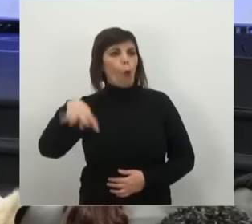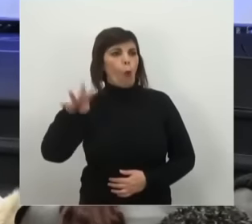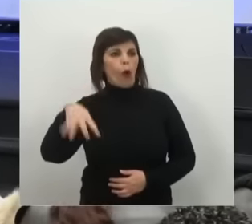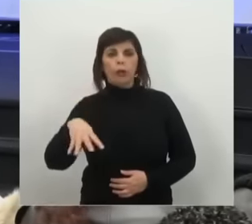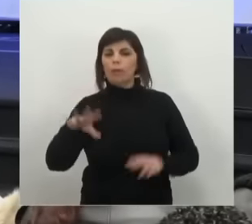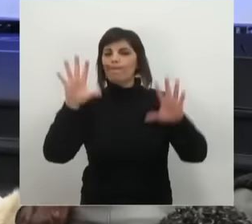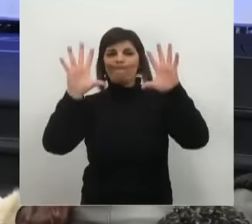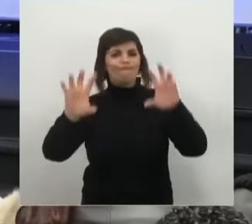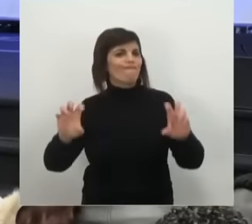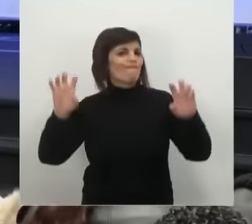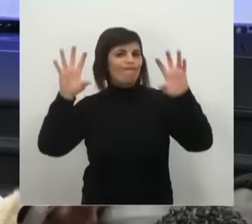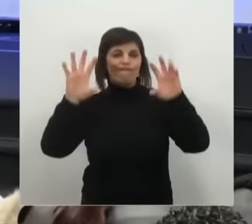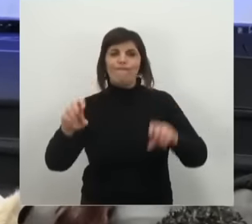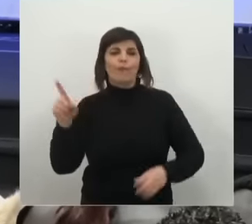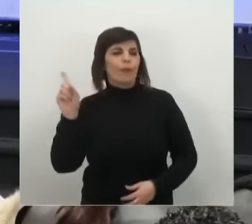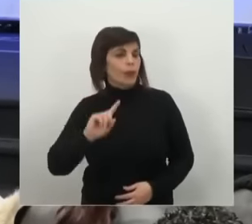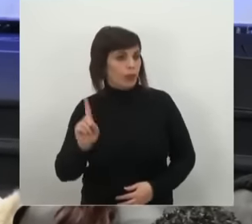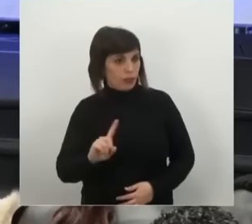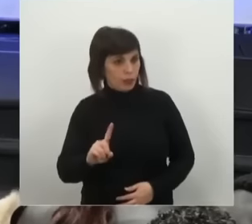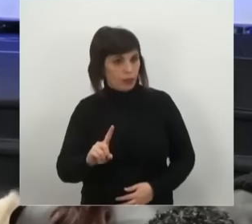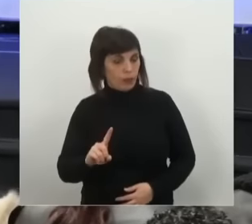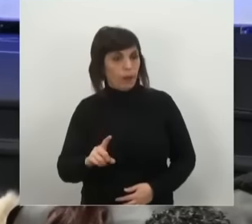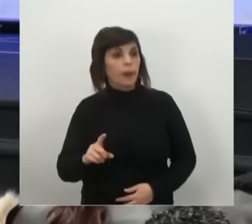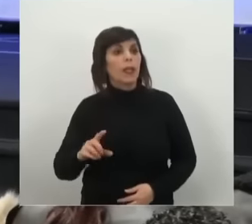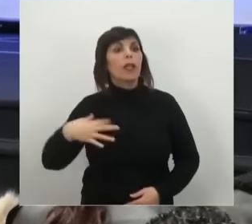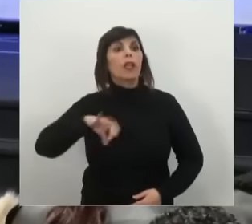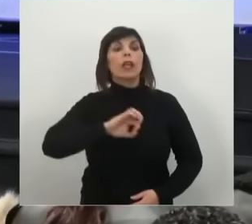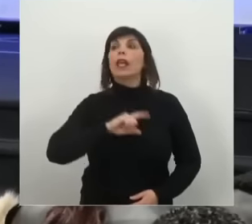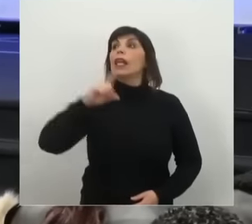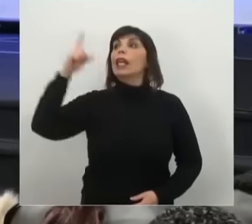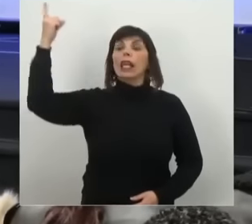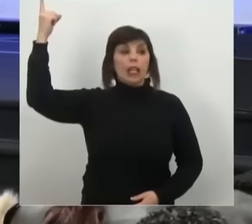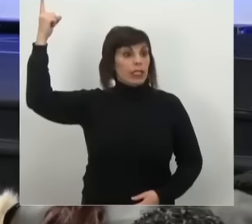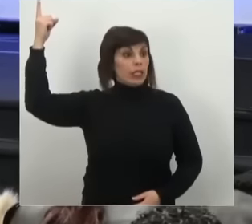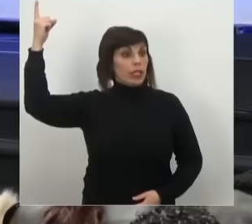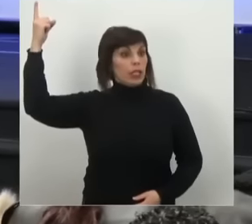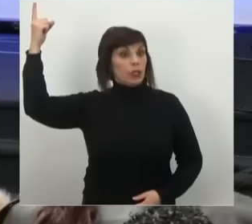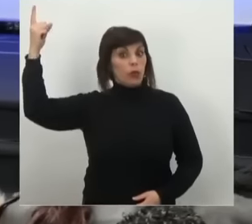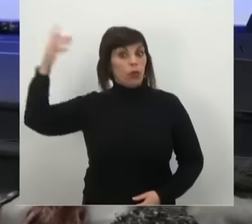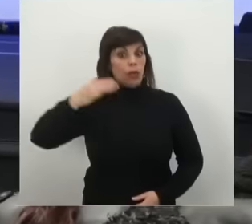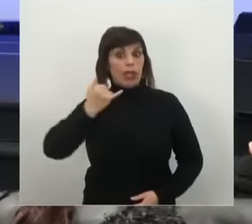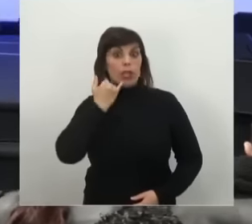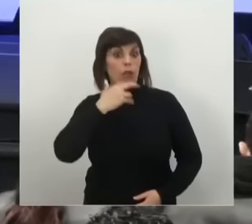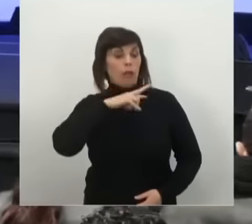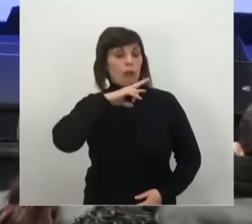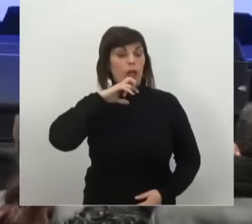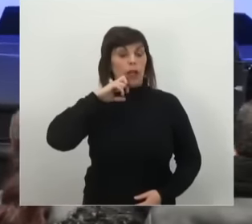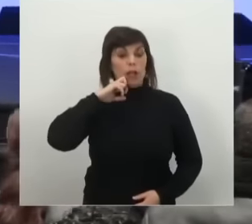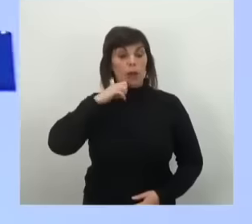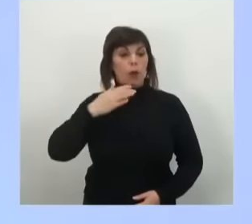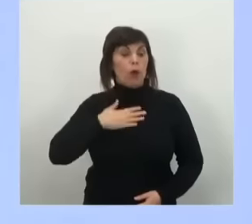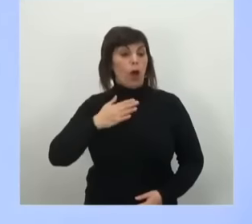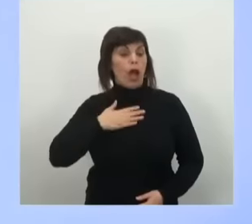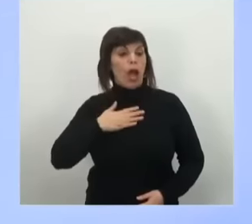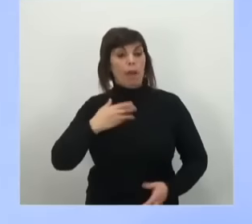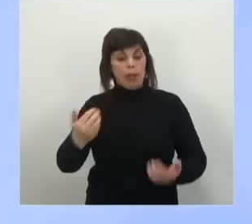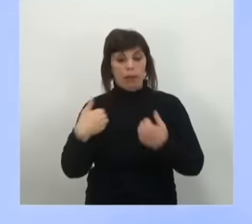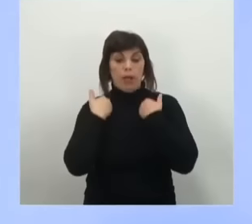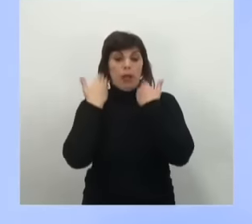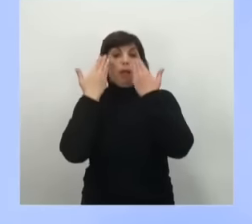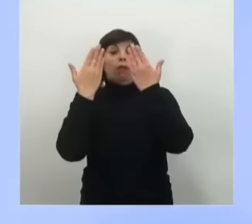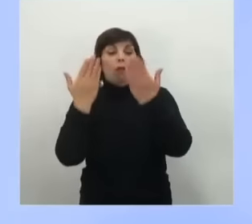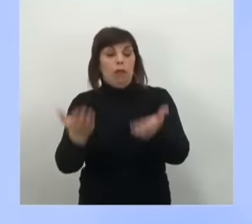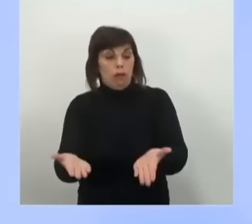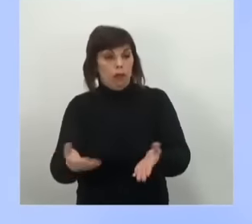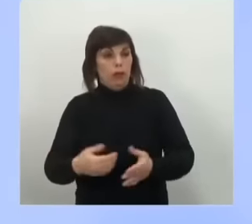solo recibí de regalo de parte de Dios en un bote de basura el Señor me lo regaló en un bote de basura Es más si ustedes